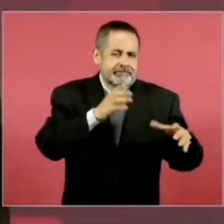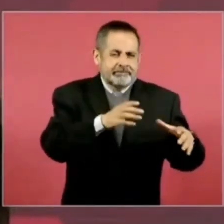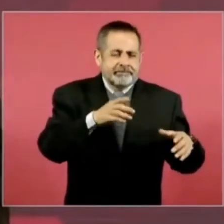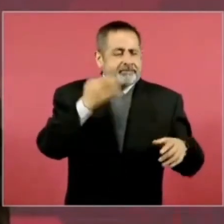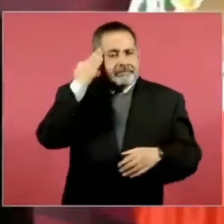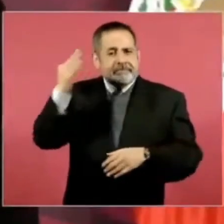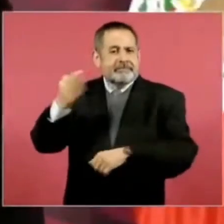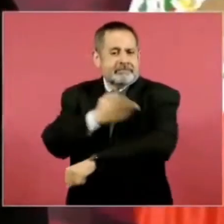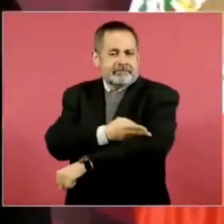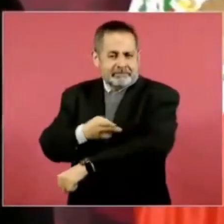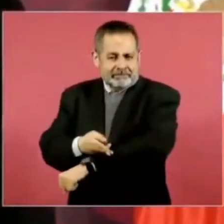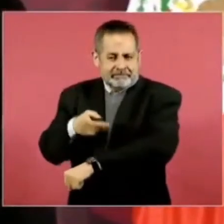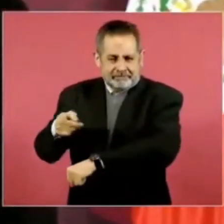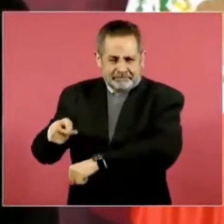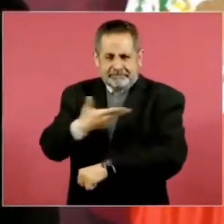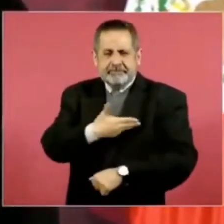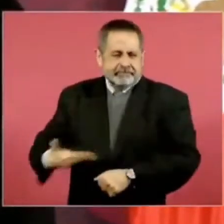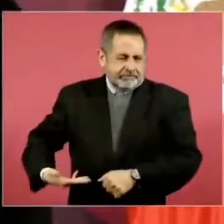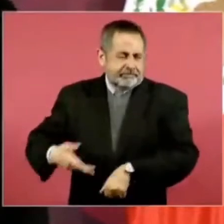Madero era presidente,